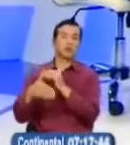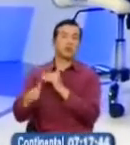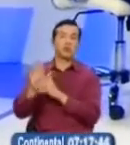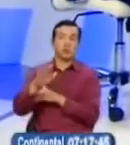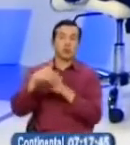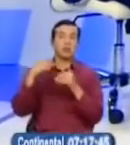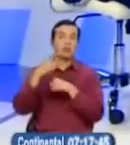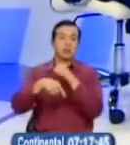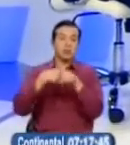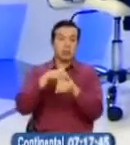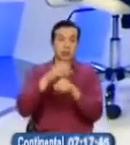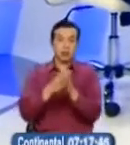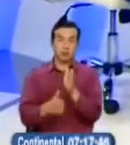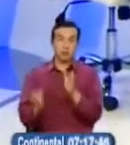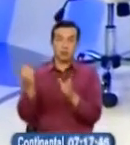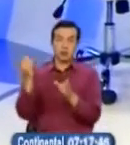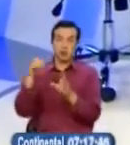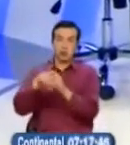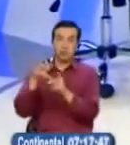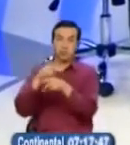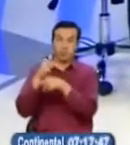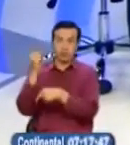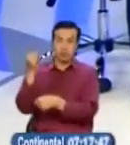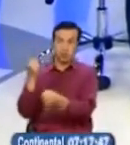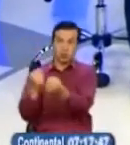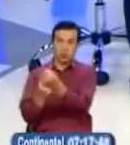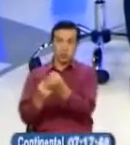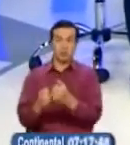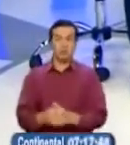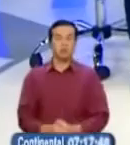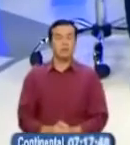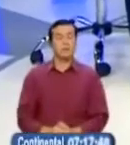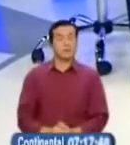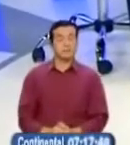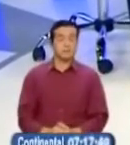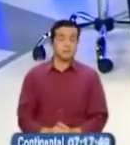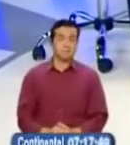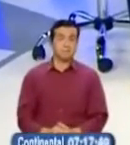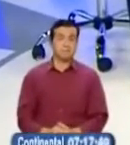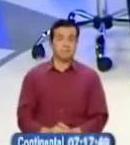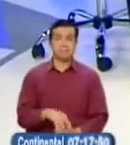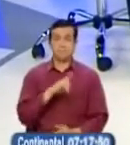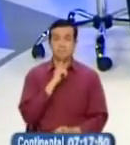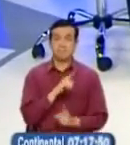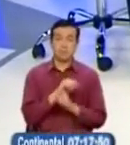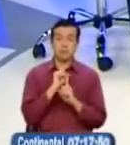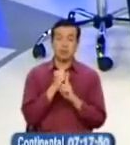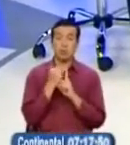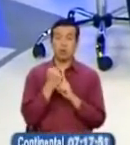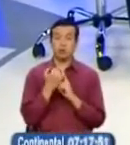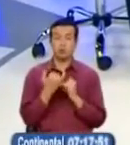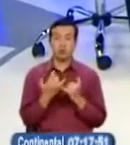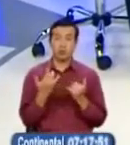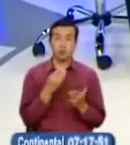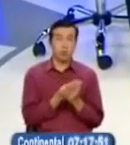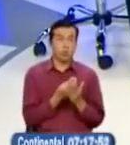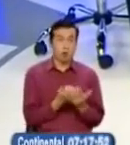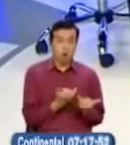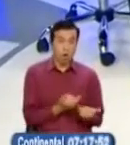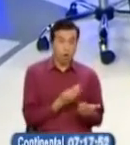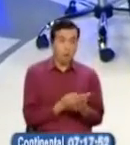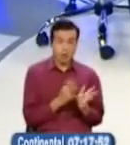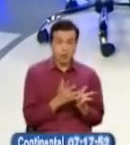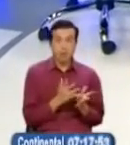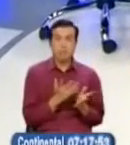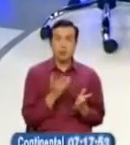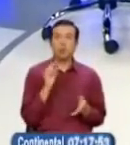del tiempo, porque ese dinero va a ir al sector productivo. Entonces, sí, ciertamente en la coyuntura quizás no consumes, pero